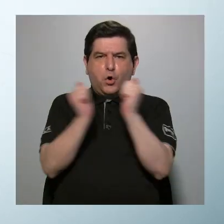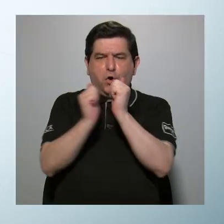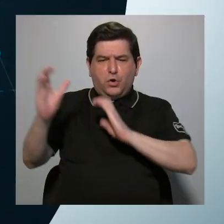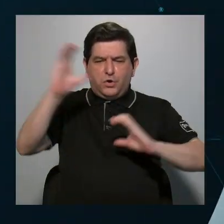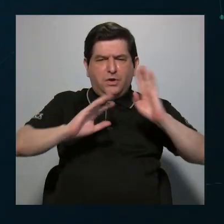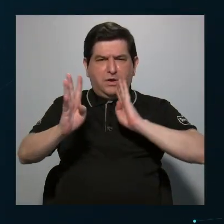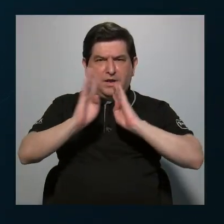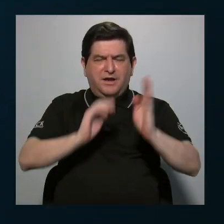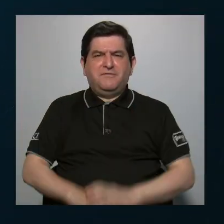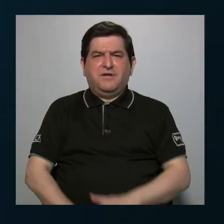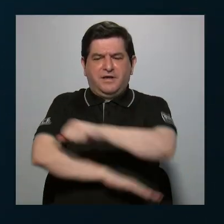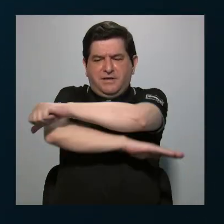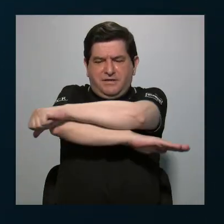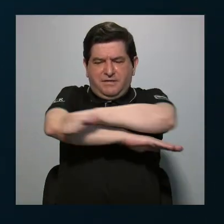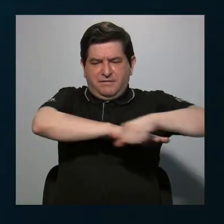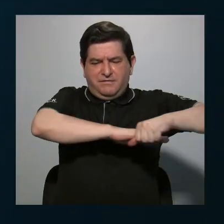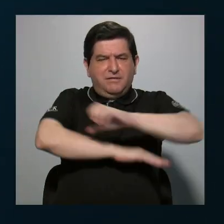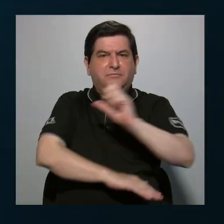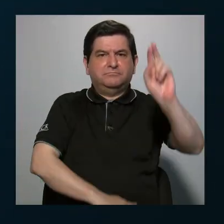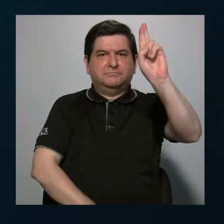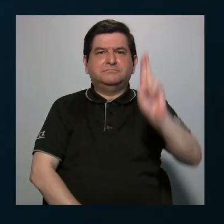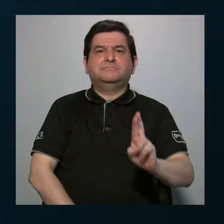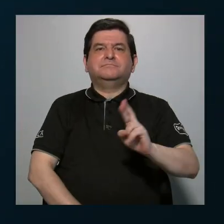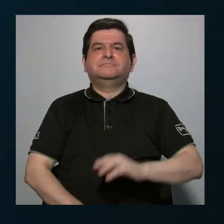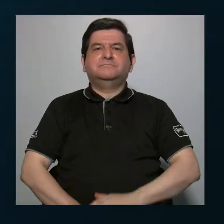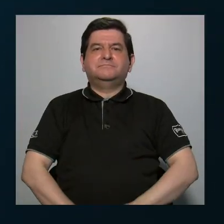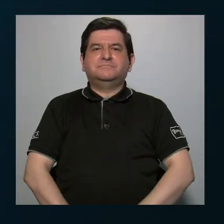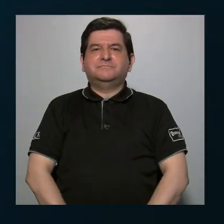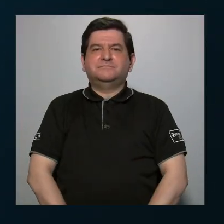Hoy en Conciencia hablaremos sobre la arquitectura costarricense.